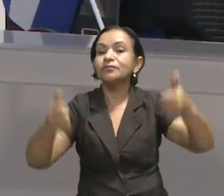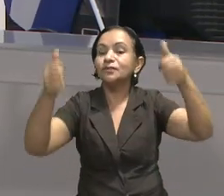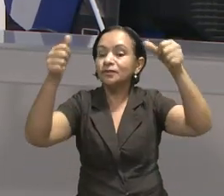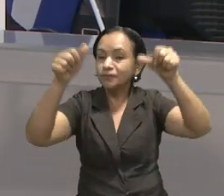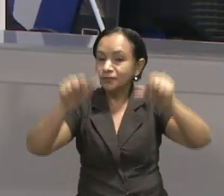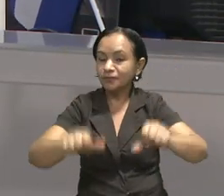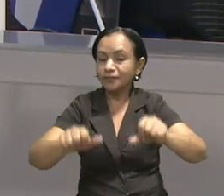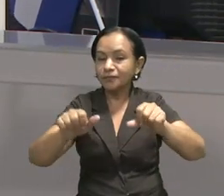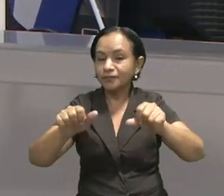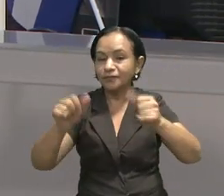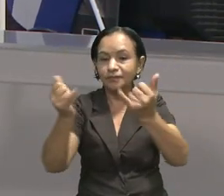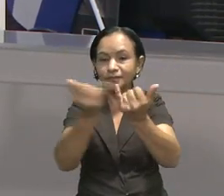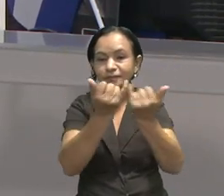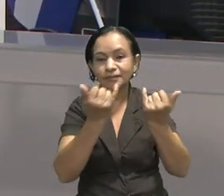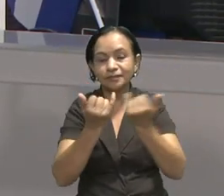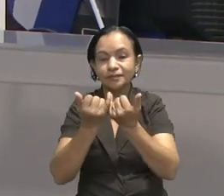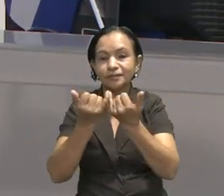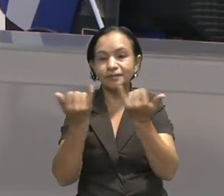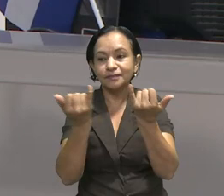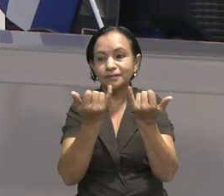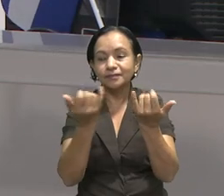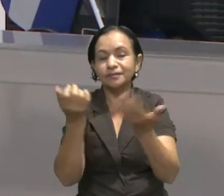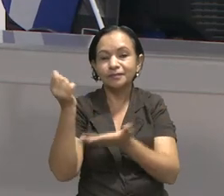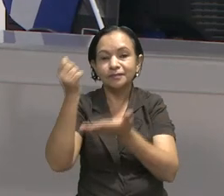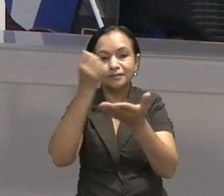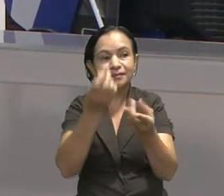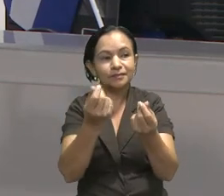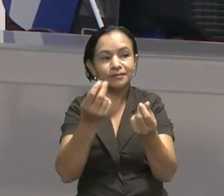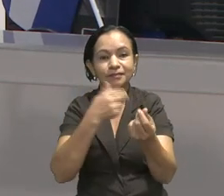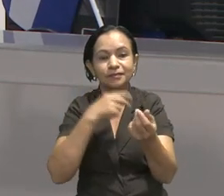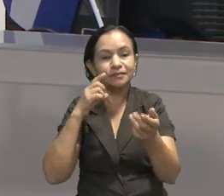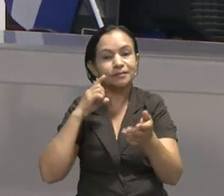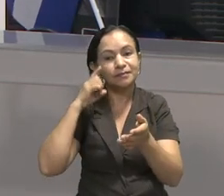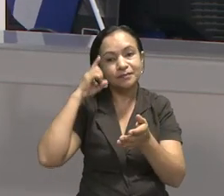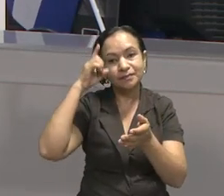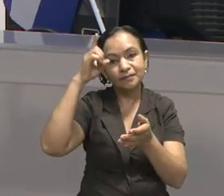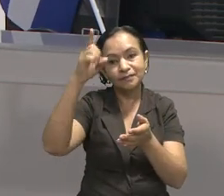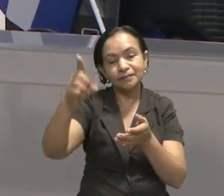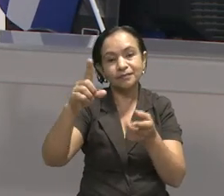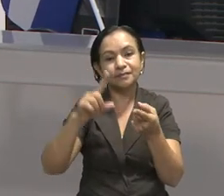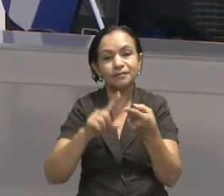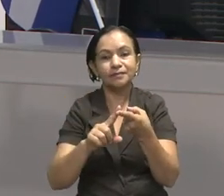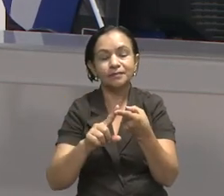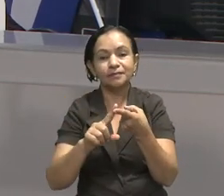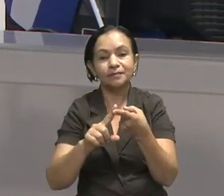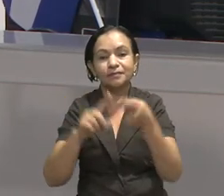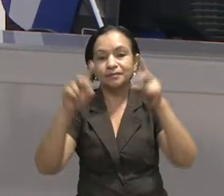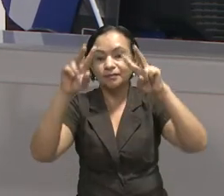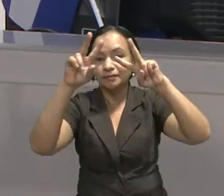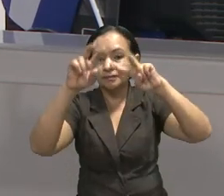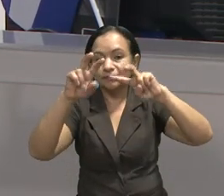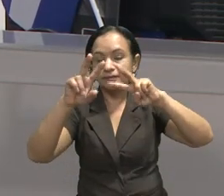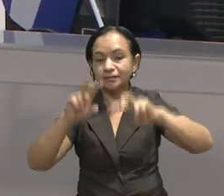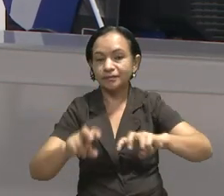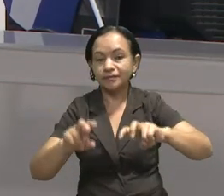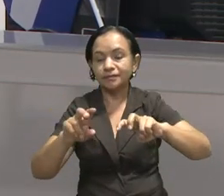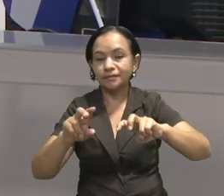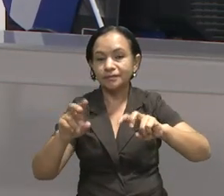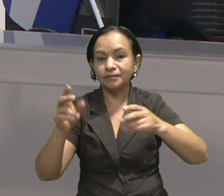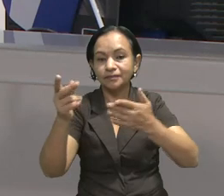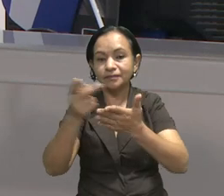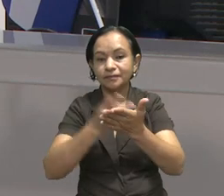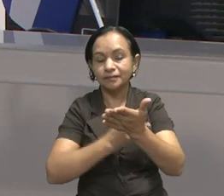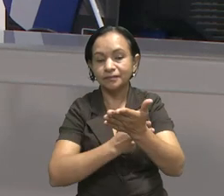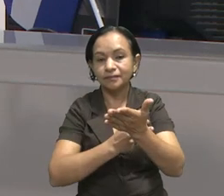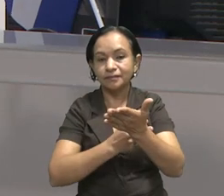la disponibilidad de recursos de dicho fondo y desarrollará análisis de impacto de los proyectos